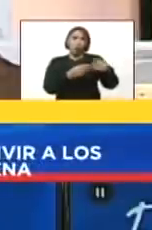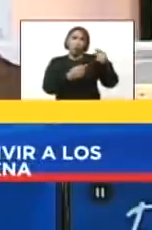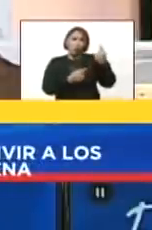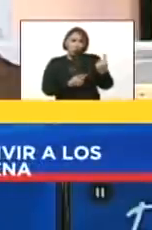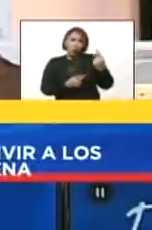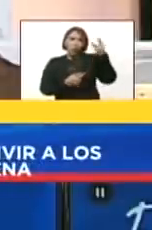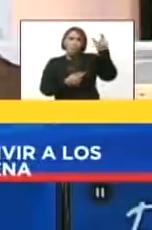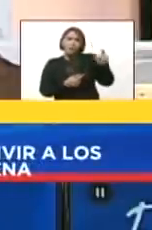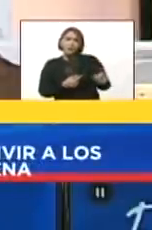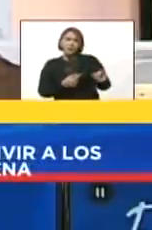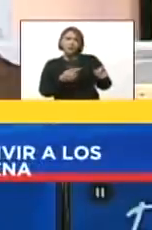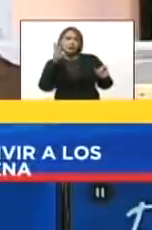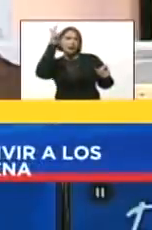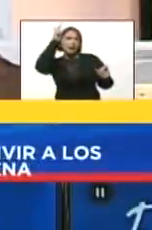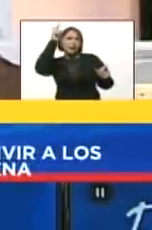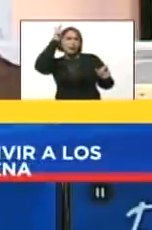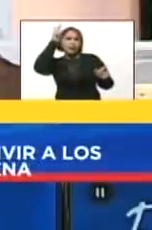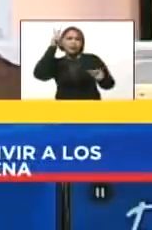princesa india